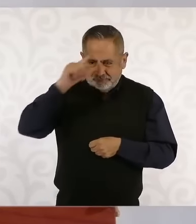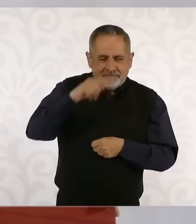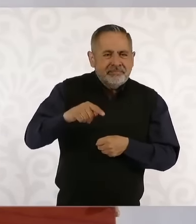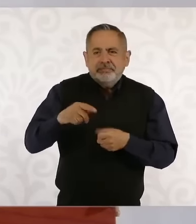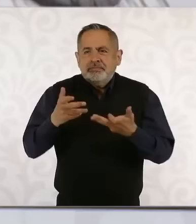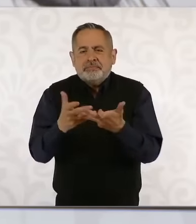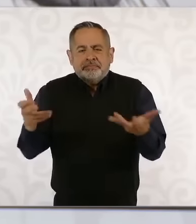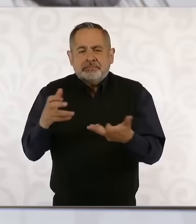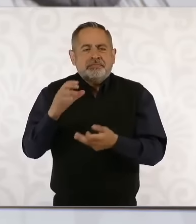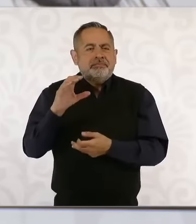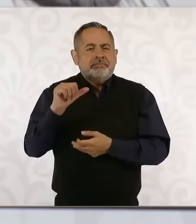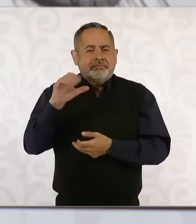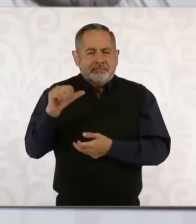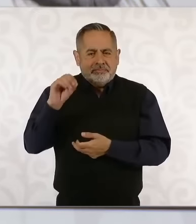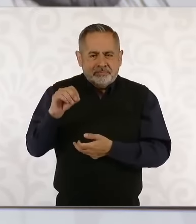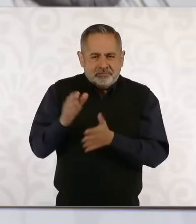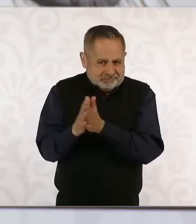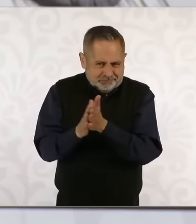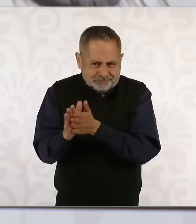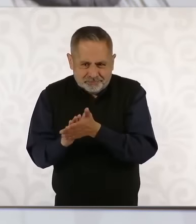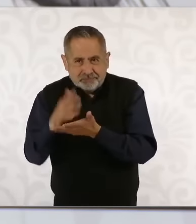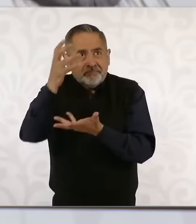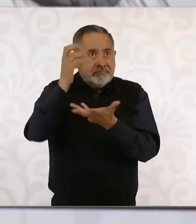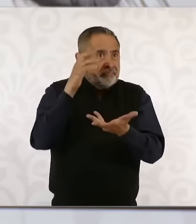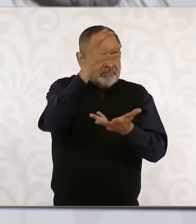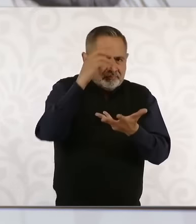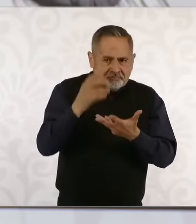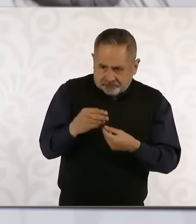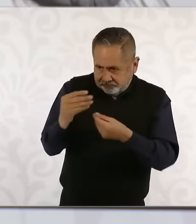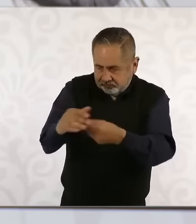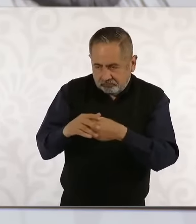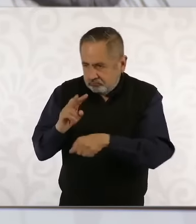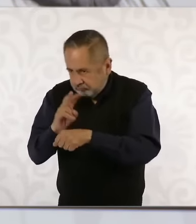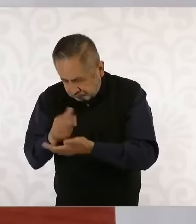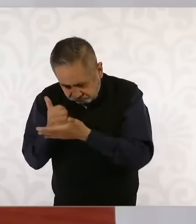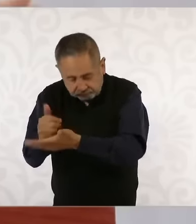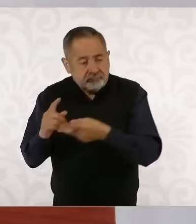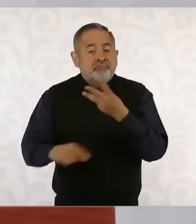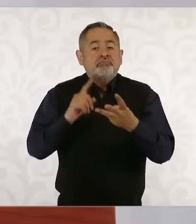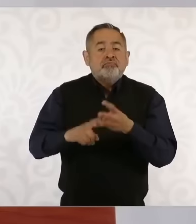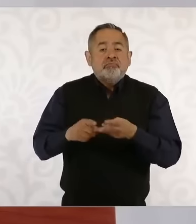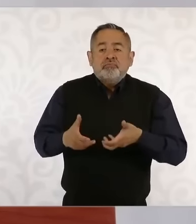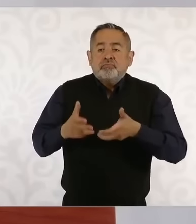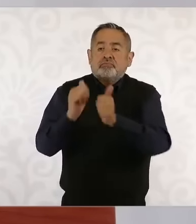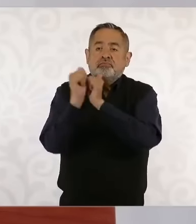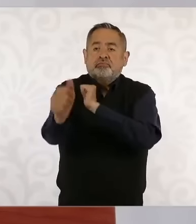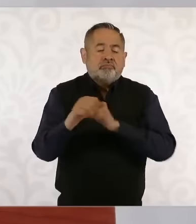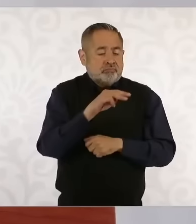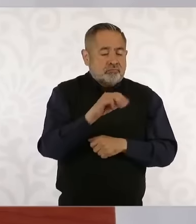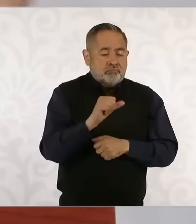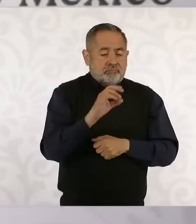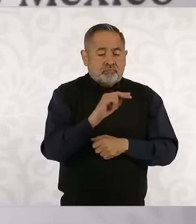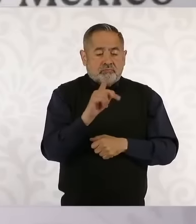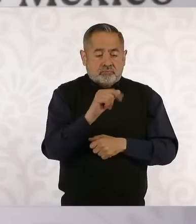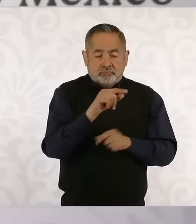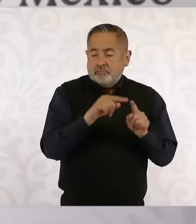cacao, dimos supervisión a la carretera Macuspán-Escárcega, que va a permitir la